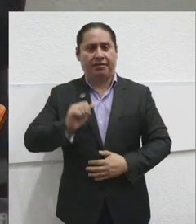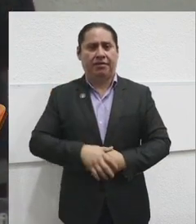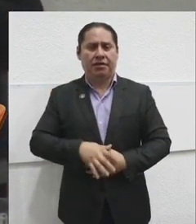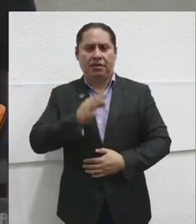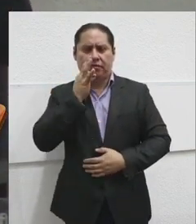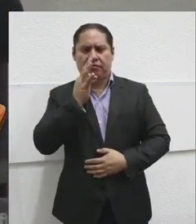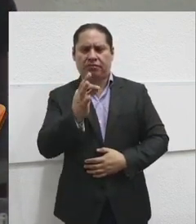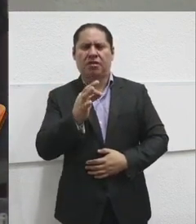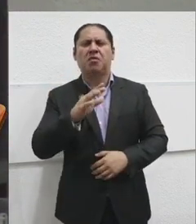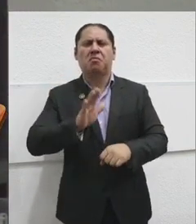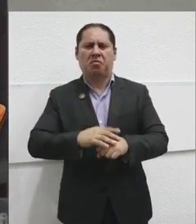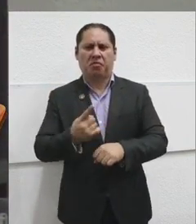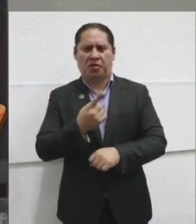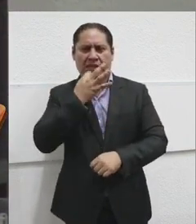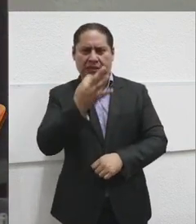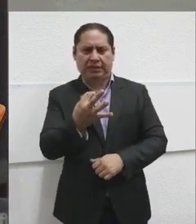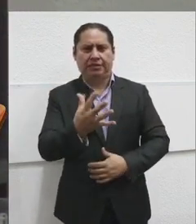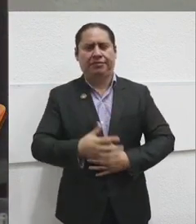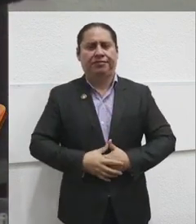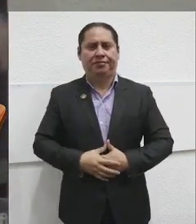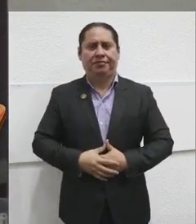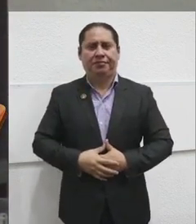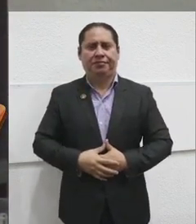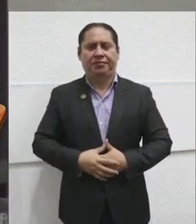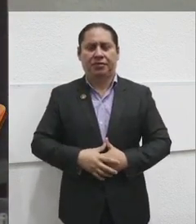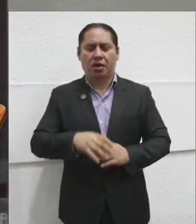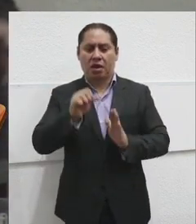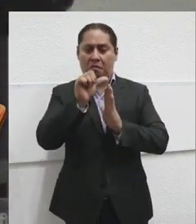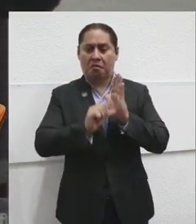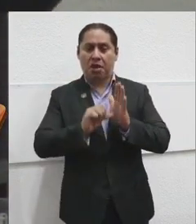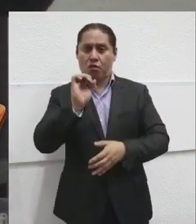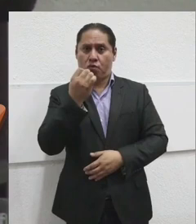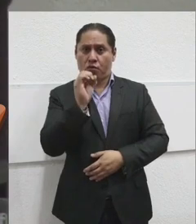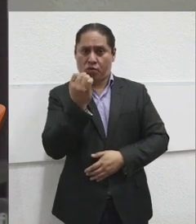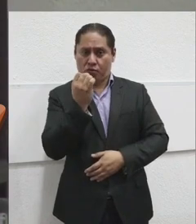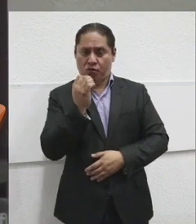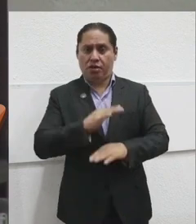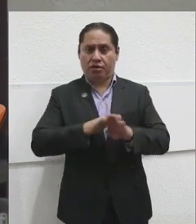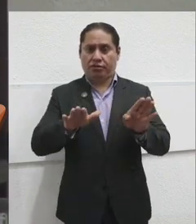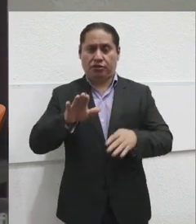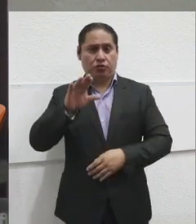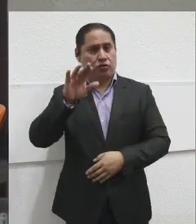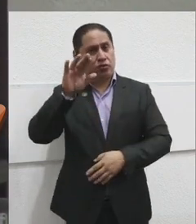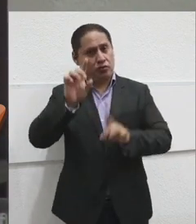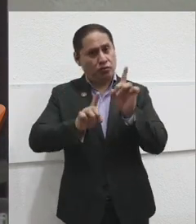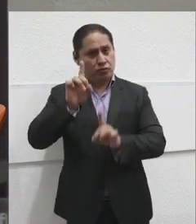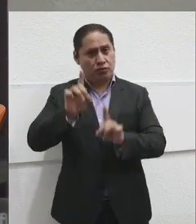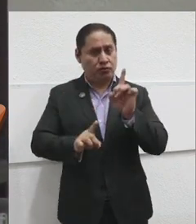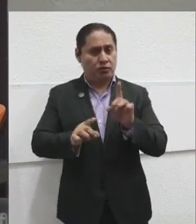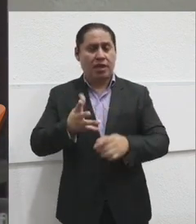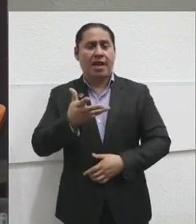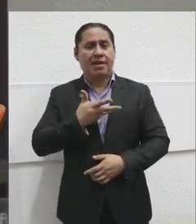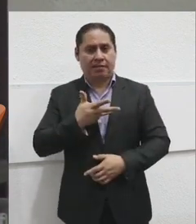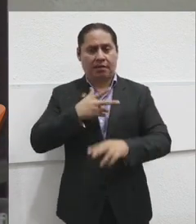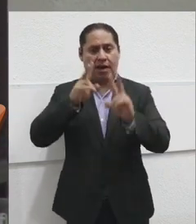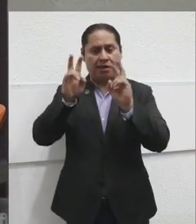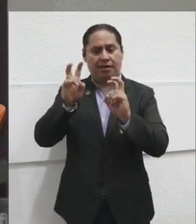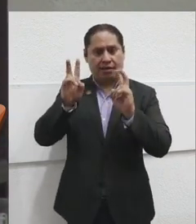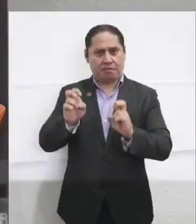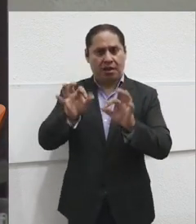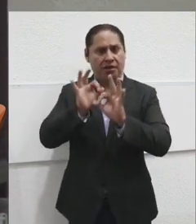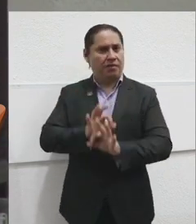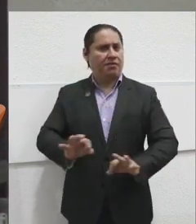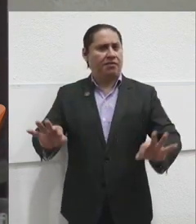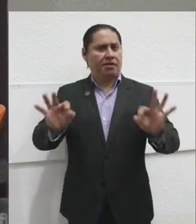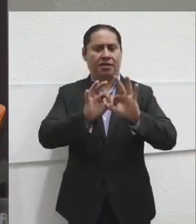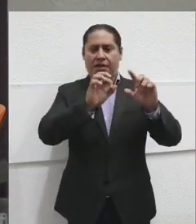decirles por qué menciono esto. Este mes de octubre, sin duda, tiene temas muy importantes tanto a